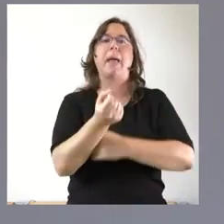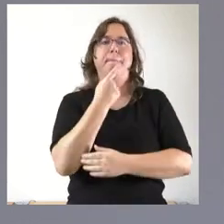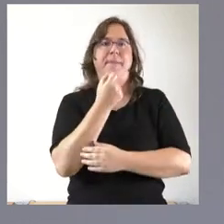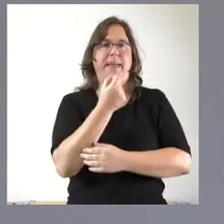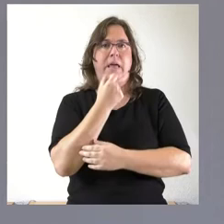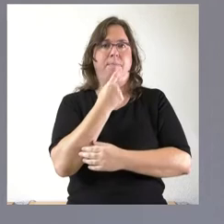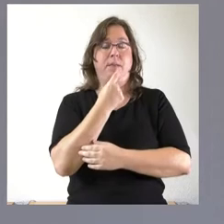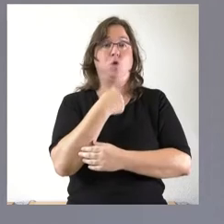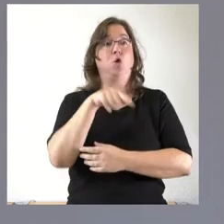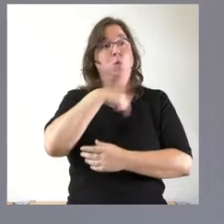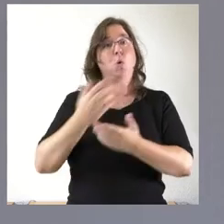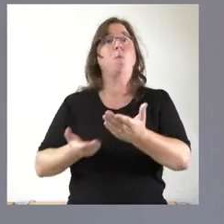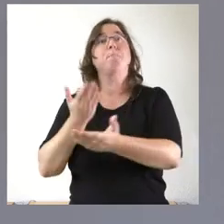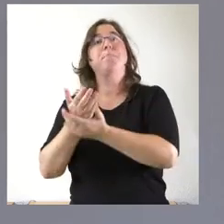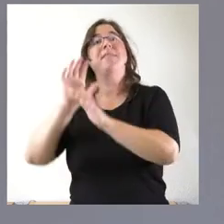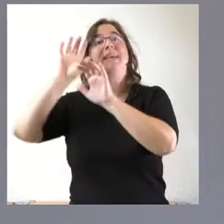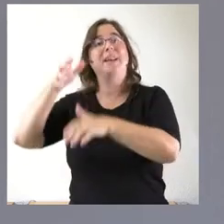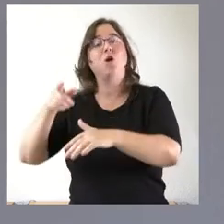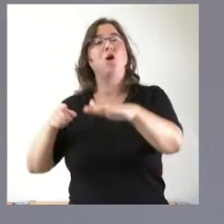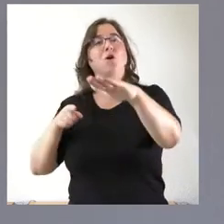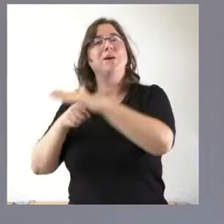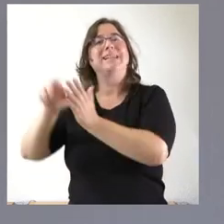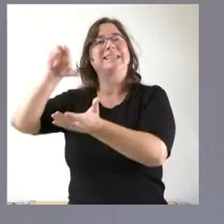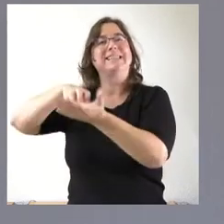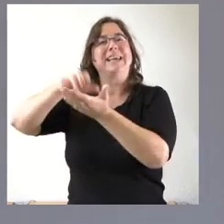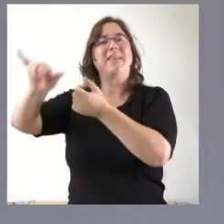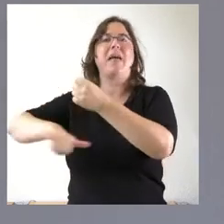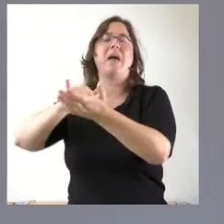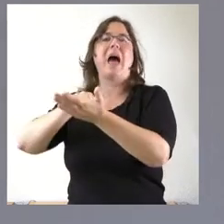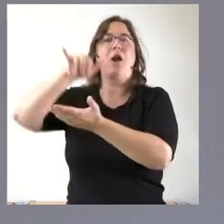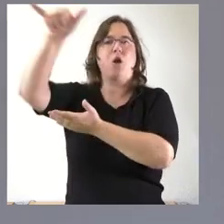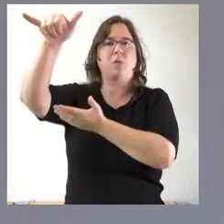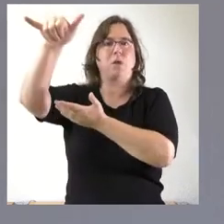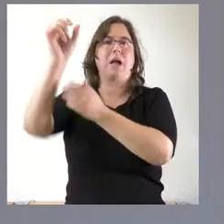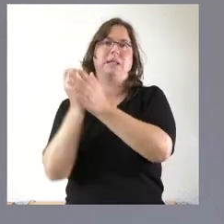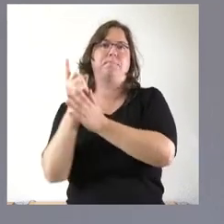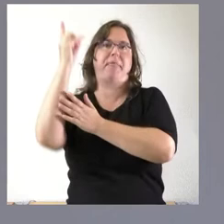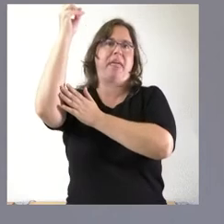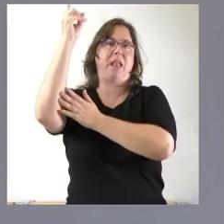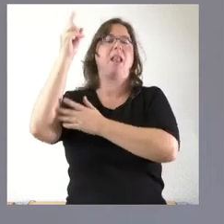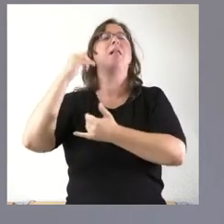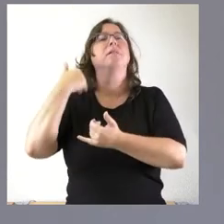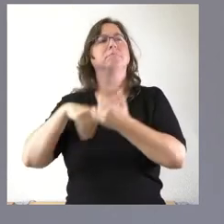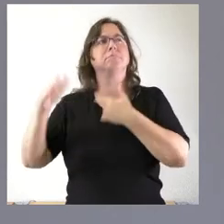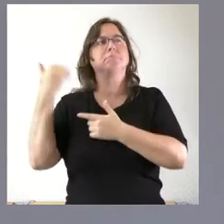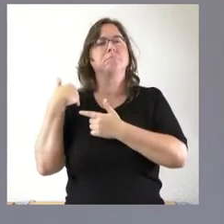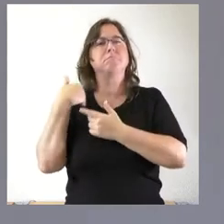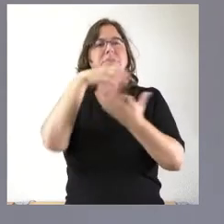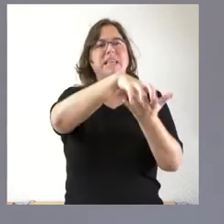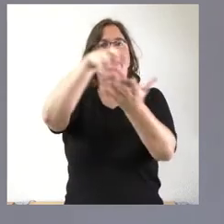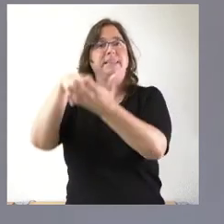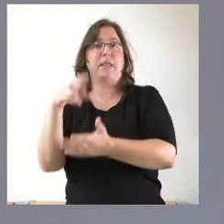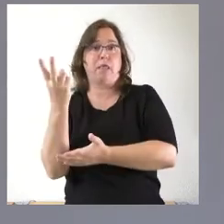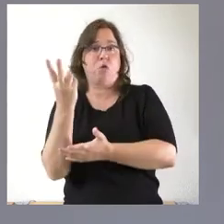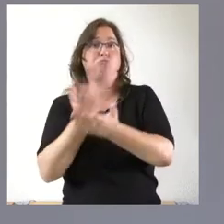para León la sede de la agencia aeronáutica y aeroespacial, sí. Dentro del contexto nacional. Son dos sedes que se han planteado y creemos que